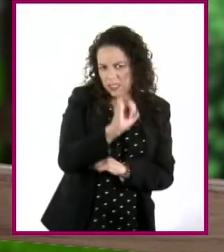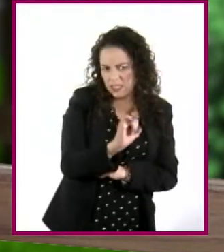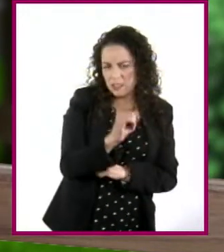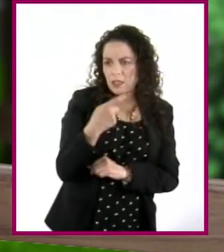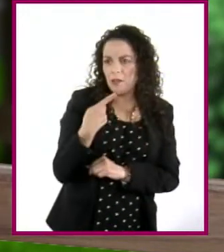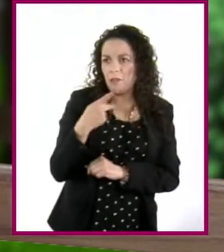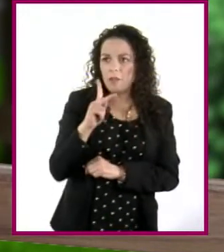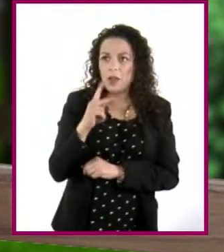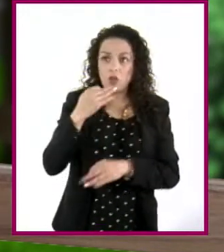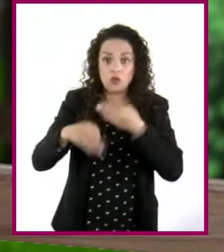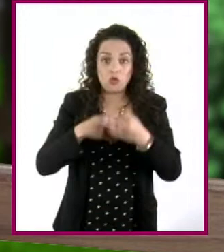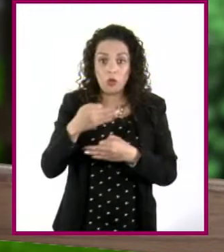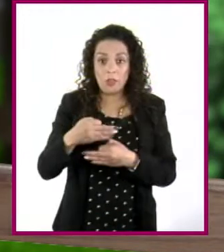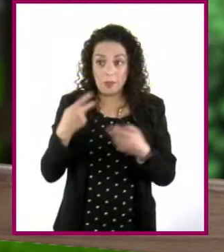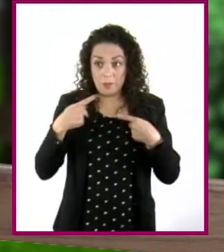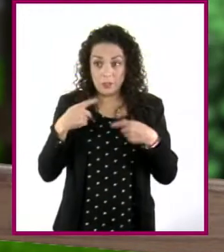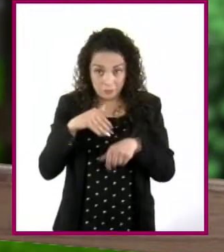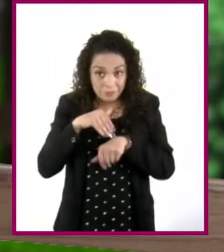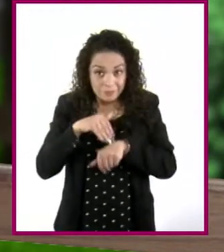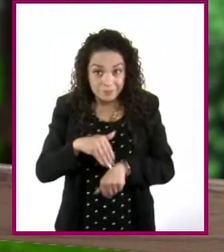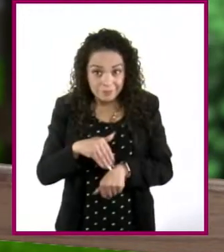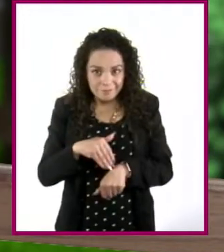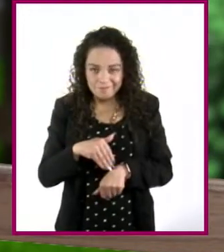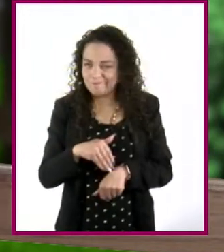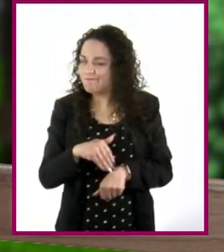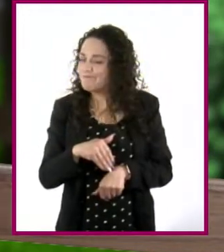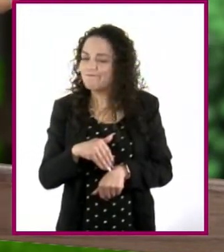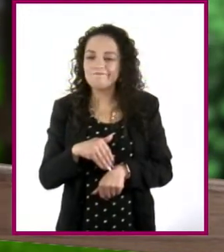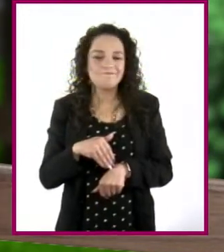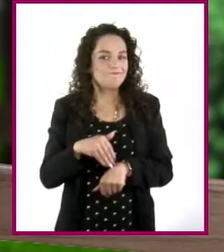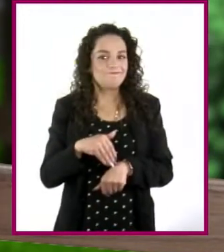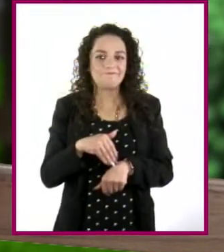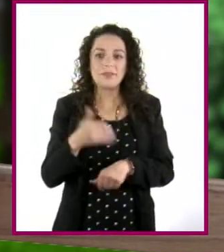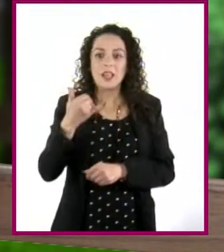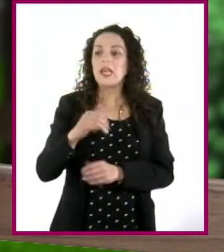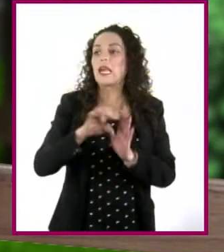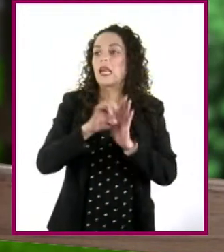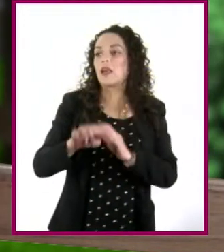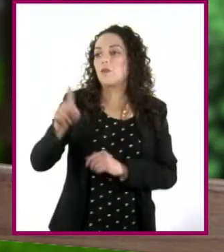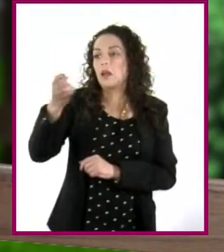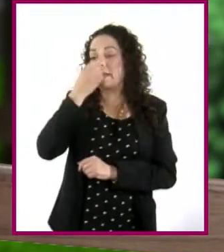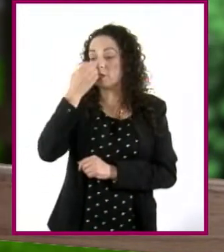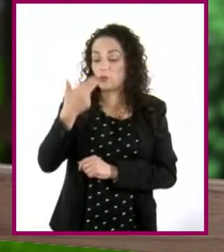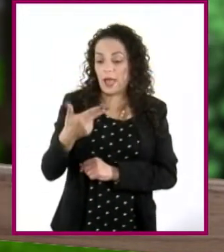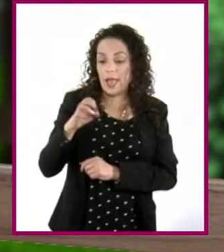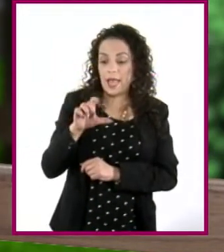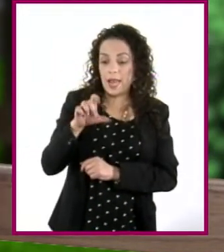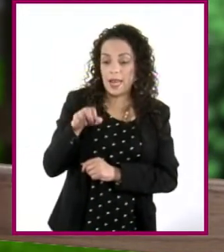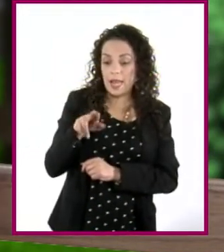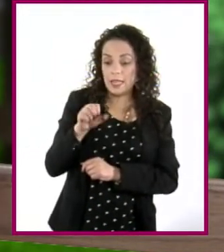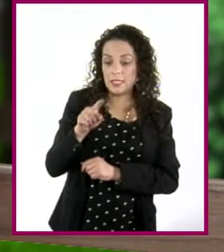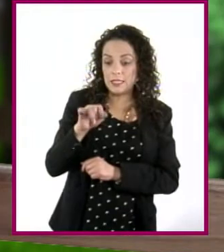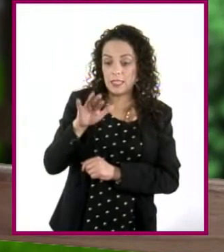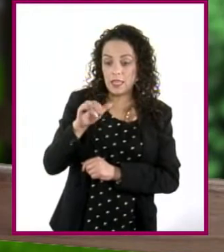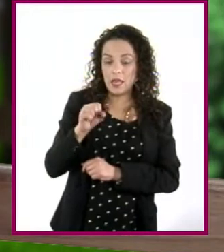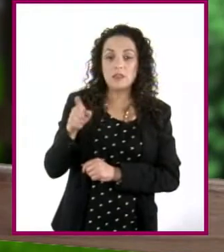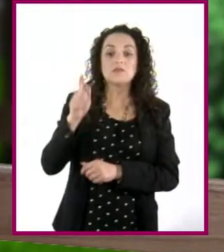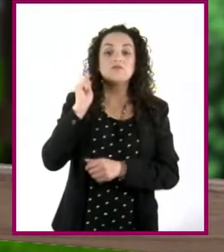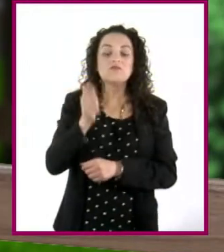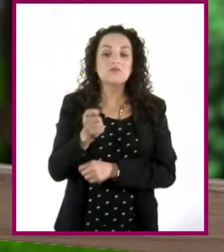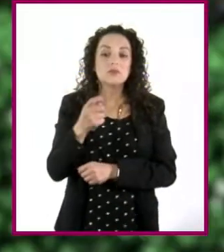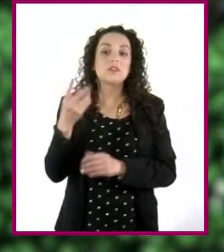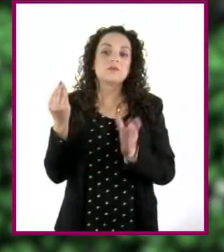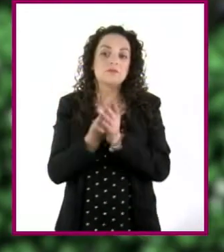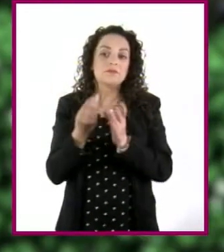no todo el mundo las sigue, y además hay otras que, como en las escuelas helenísticas, parecen seguir sujetas a